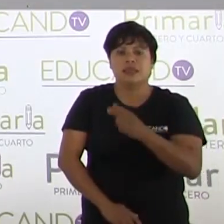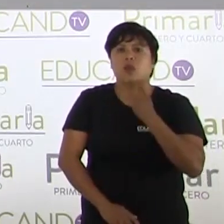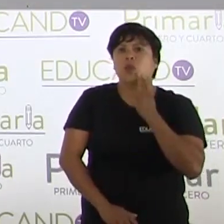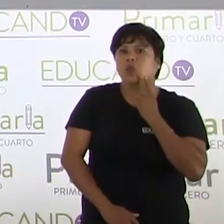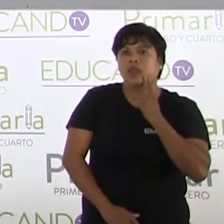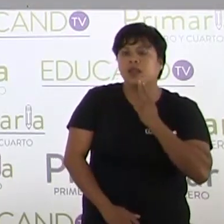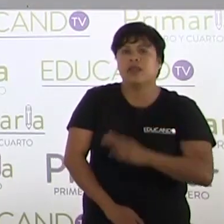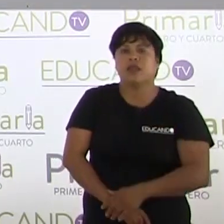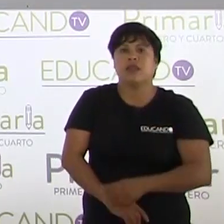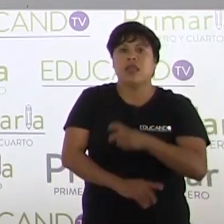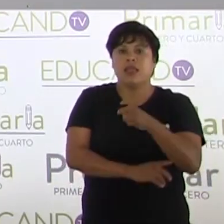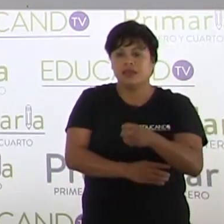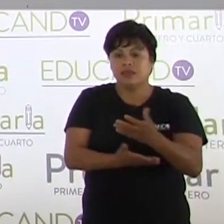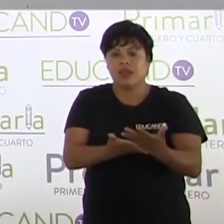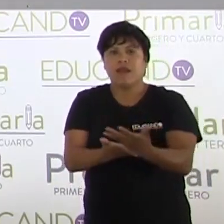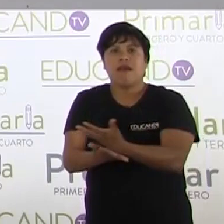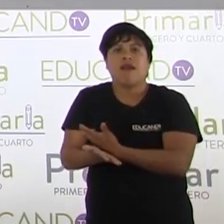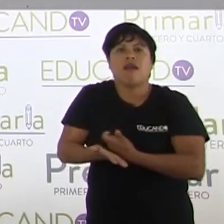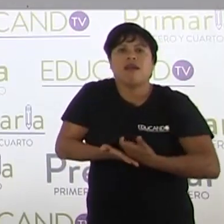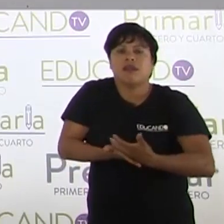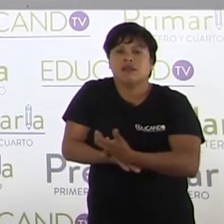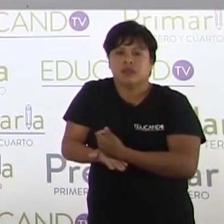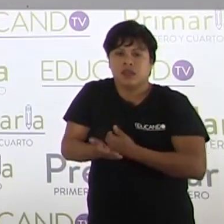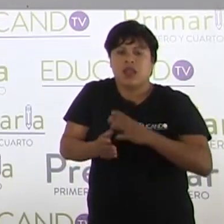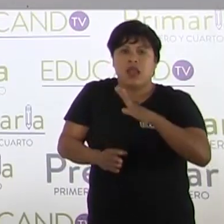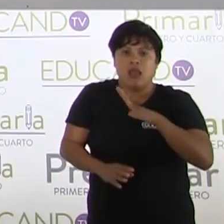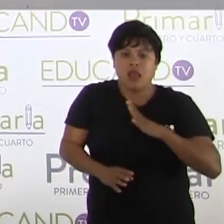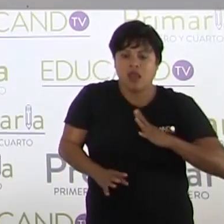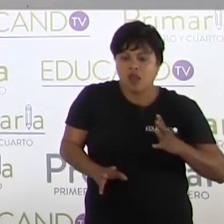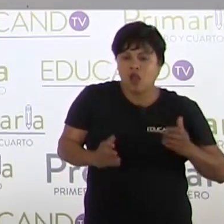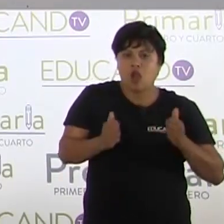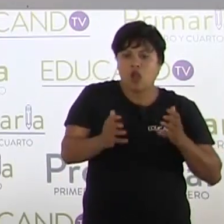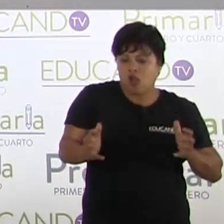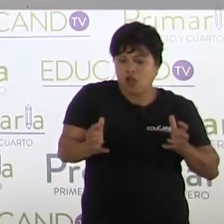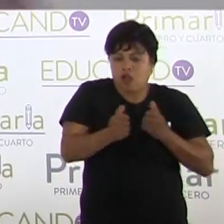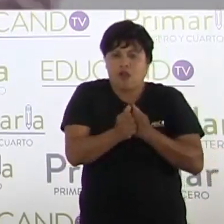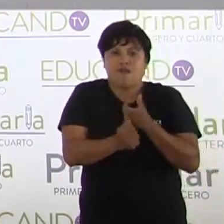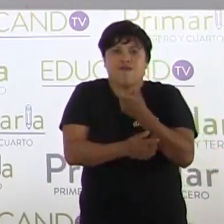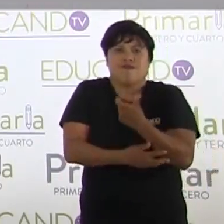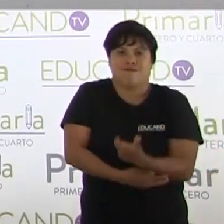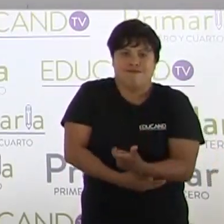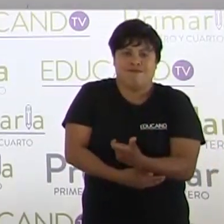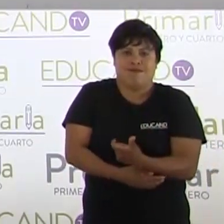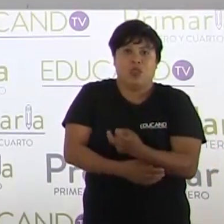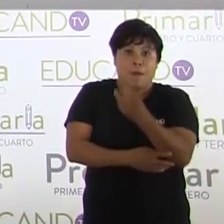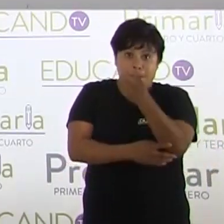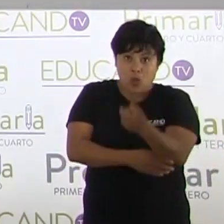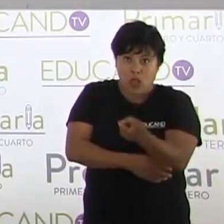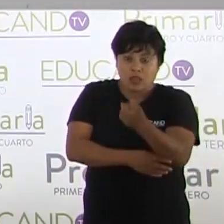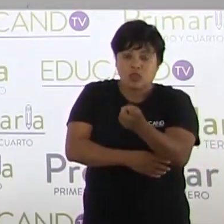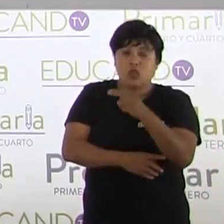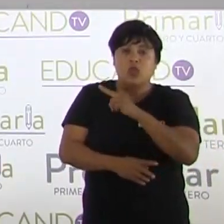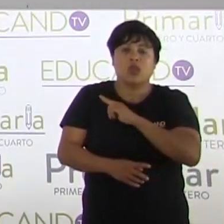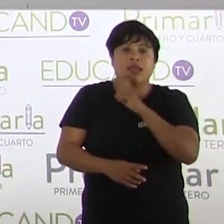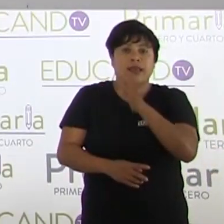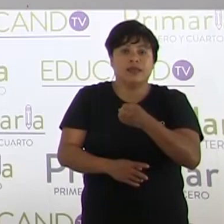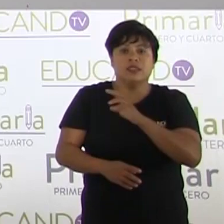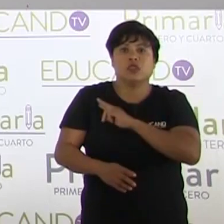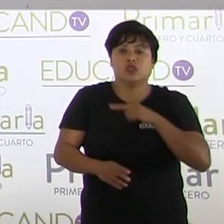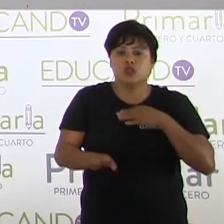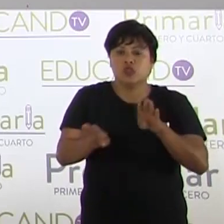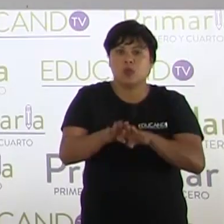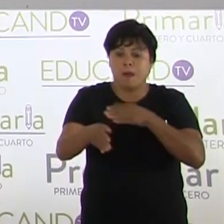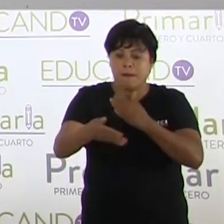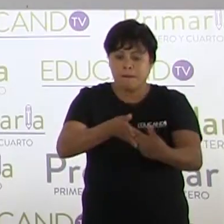utilidad, esa ganancia que viene con el capital. Por eso es que el